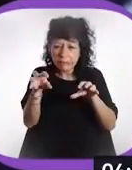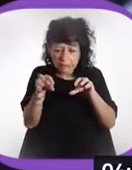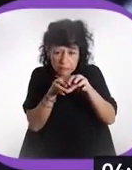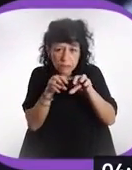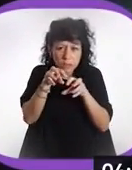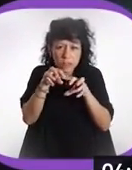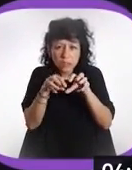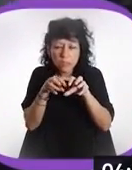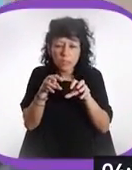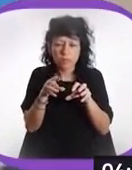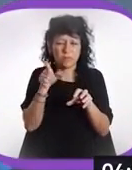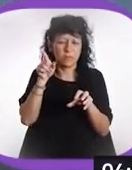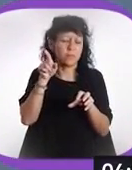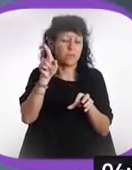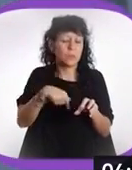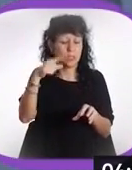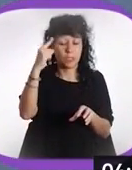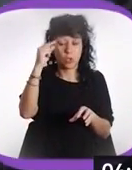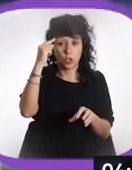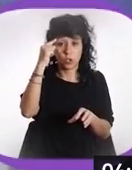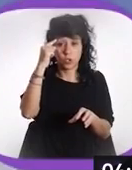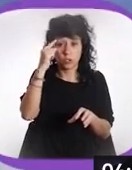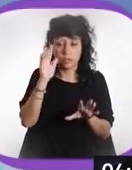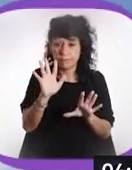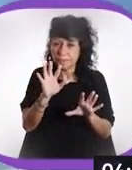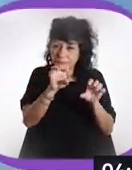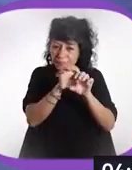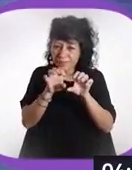dar migraña. Una corriente de positrones, para ser precisos.